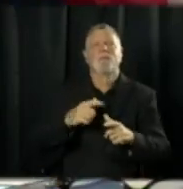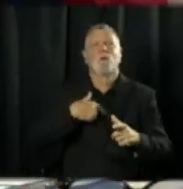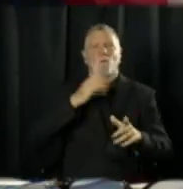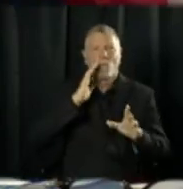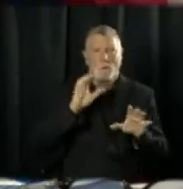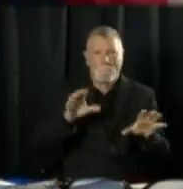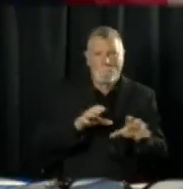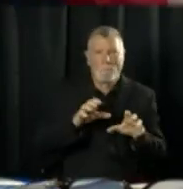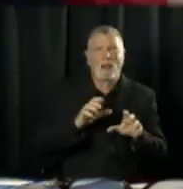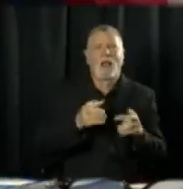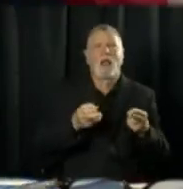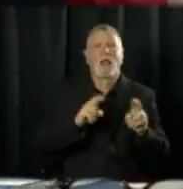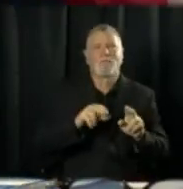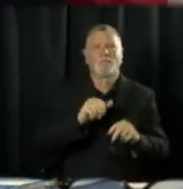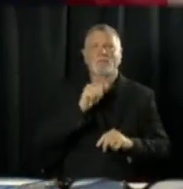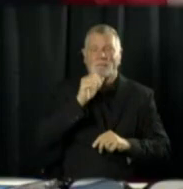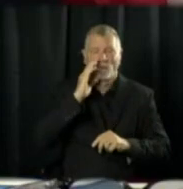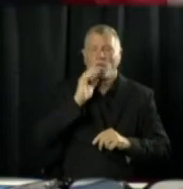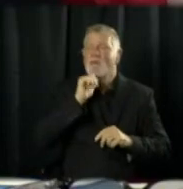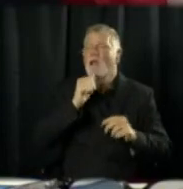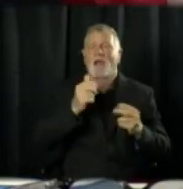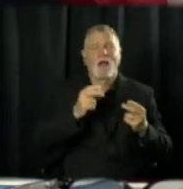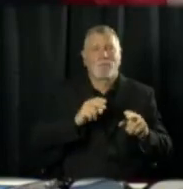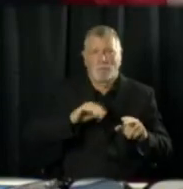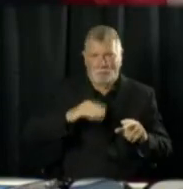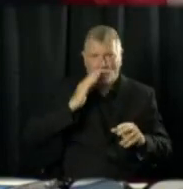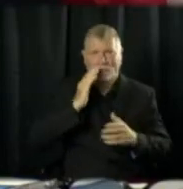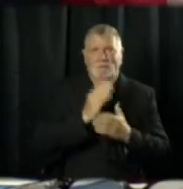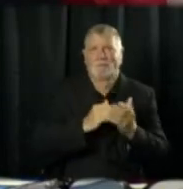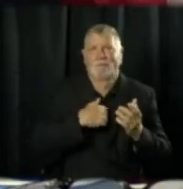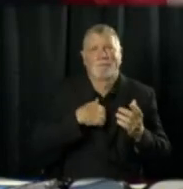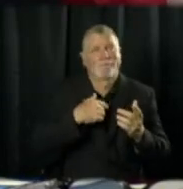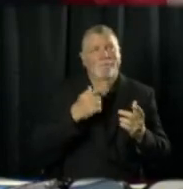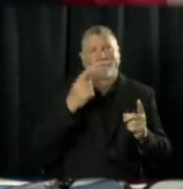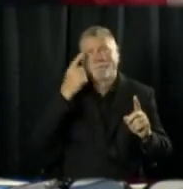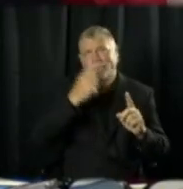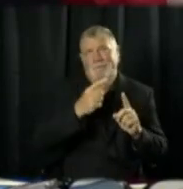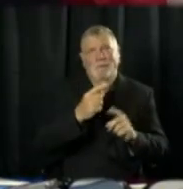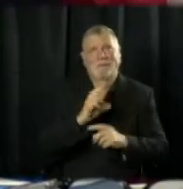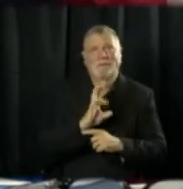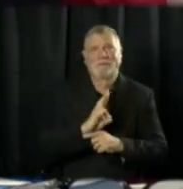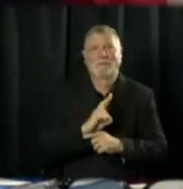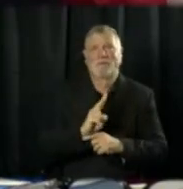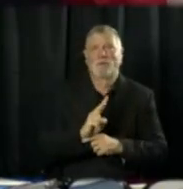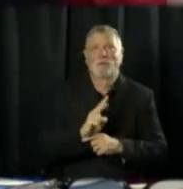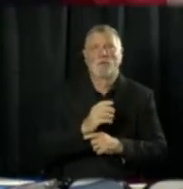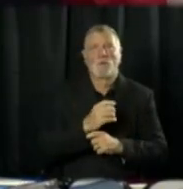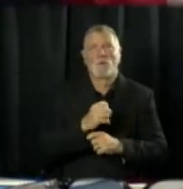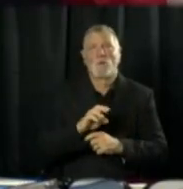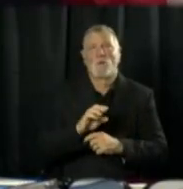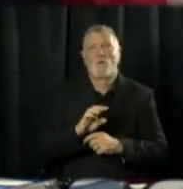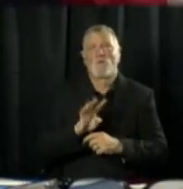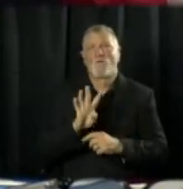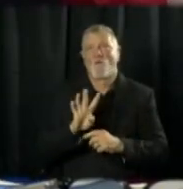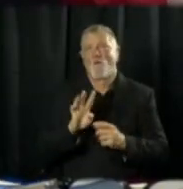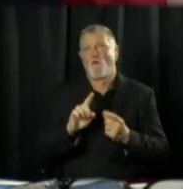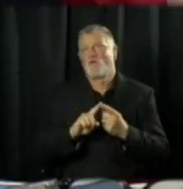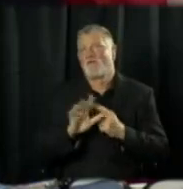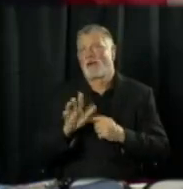trabajando para hacer que ocurra. Hay cosas que no han ocurrido, son ciertas, y no sé qué es lo que va a pasar en las